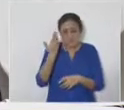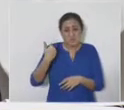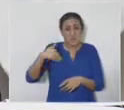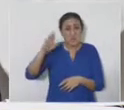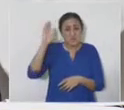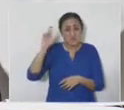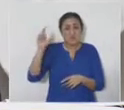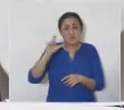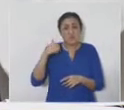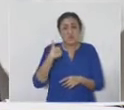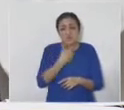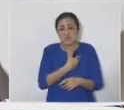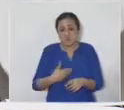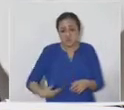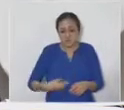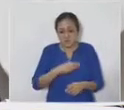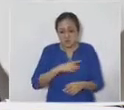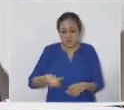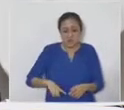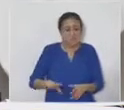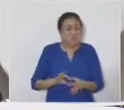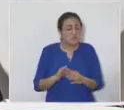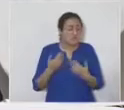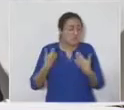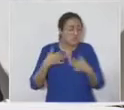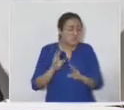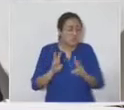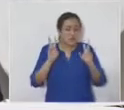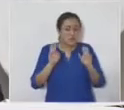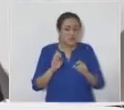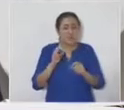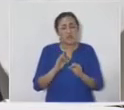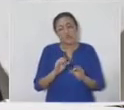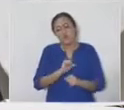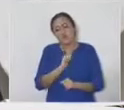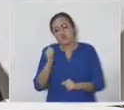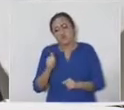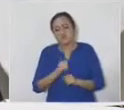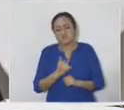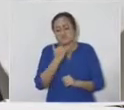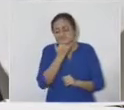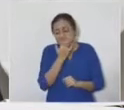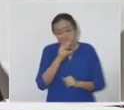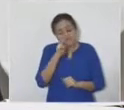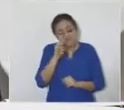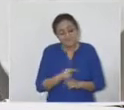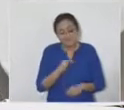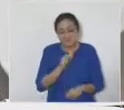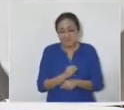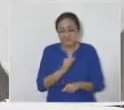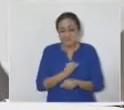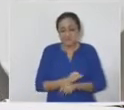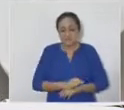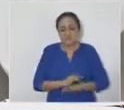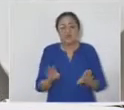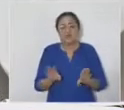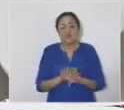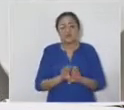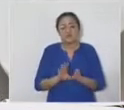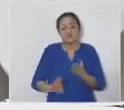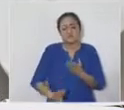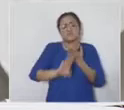el interinato y yo era presidente municipal, y fue por temas oficiales. La verdad es que considero pues un ataque a